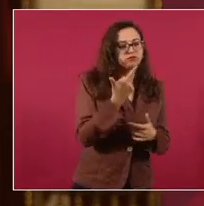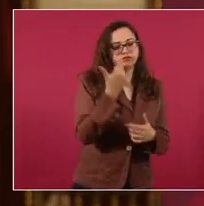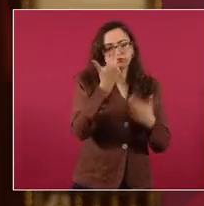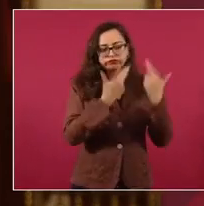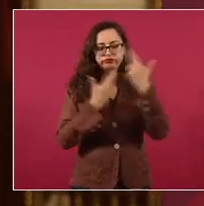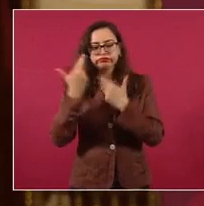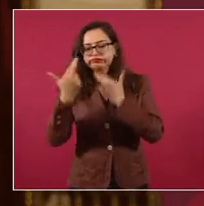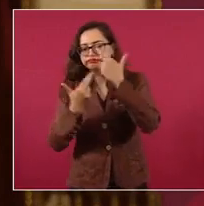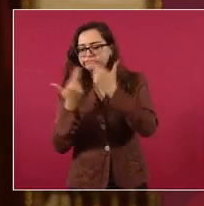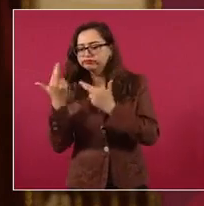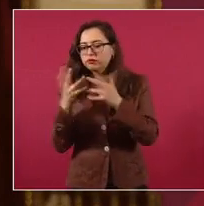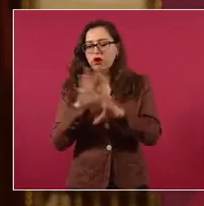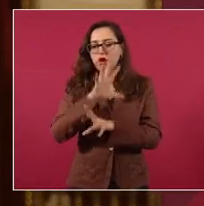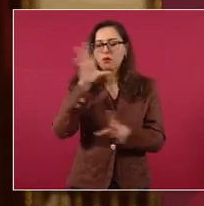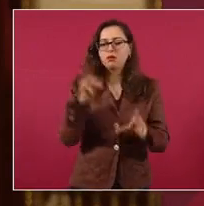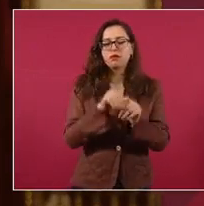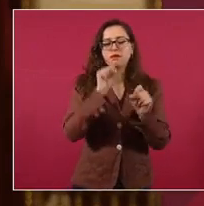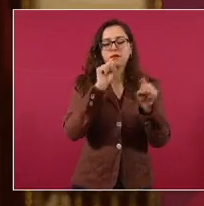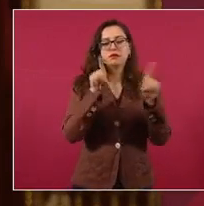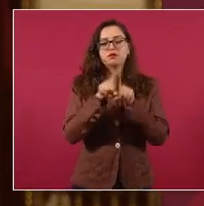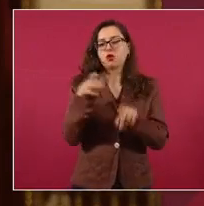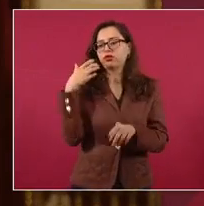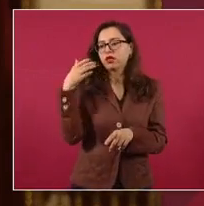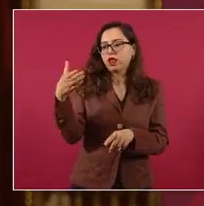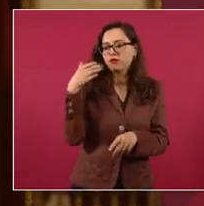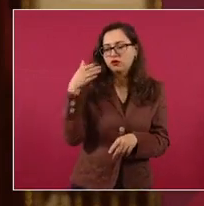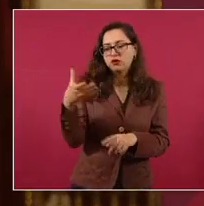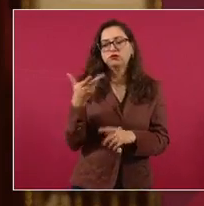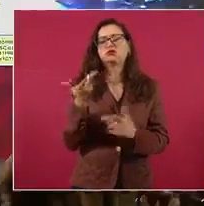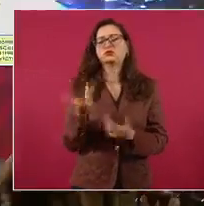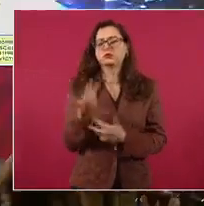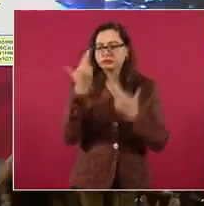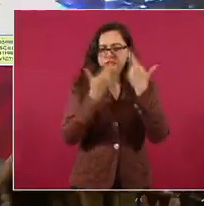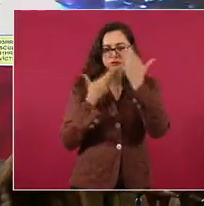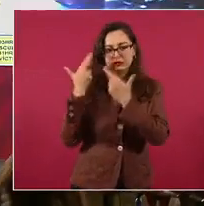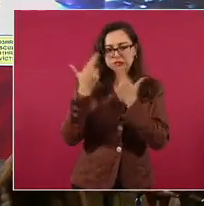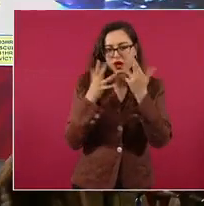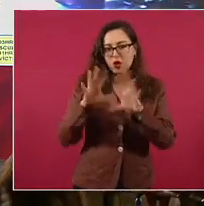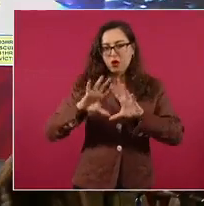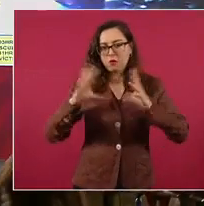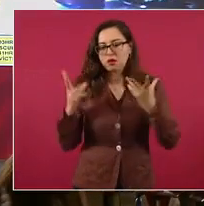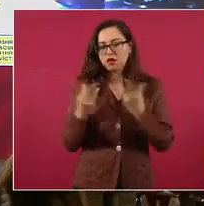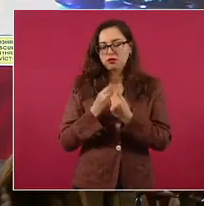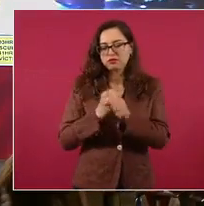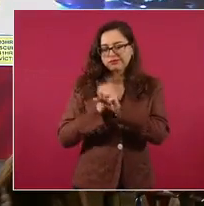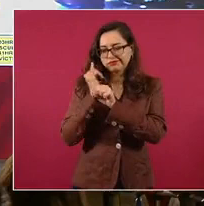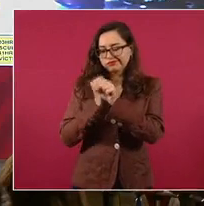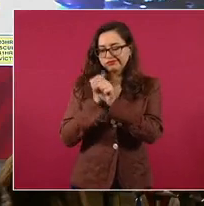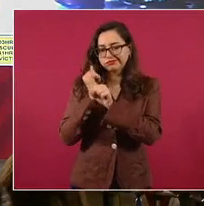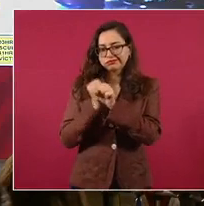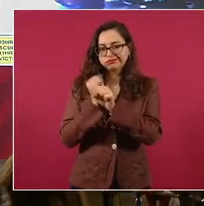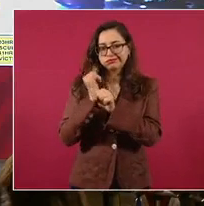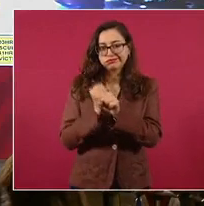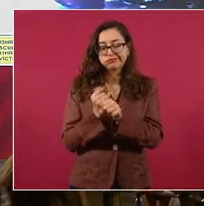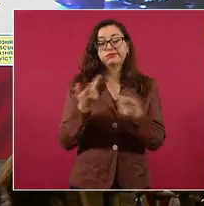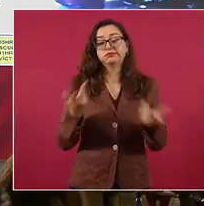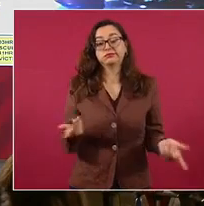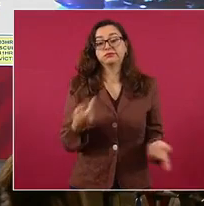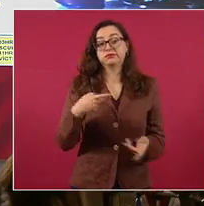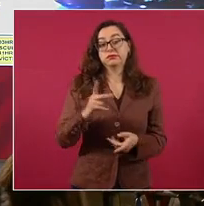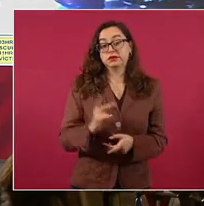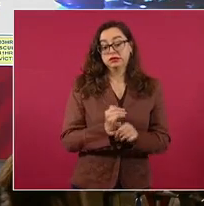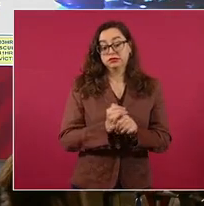las operaciones y hechos previos y posteriores a este evento. Por motivos de la secrecía de